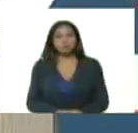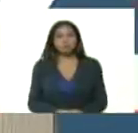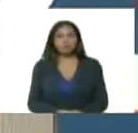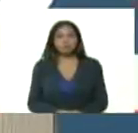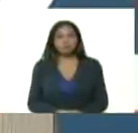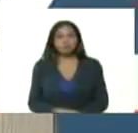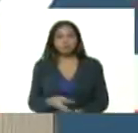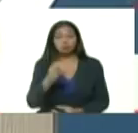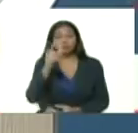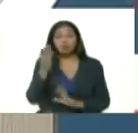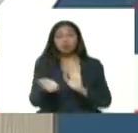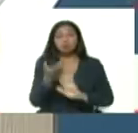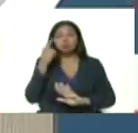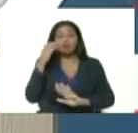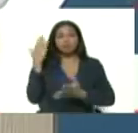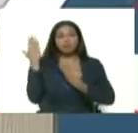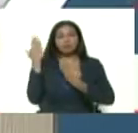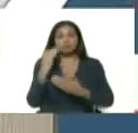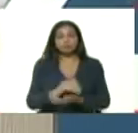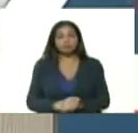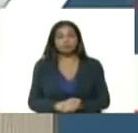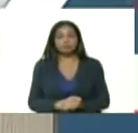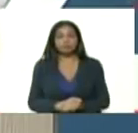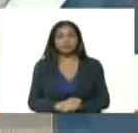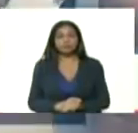número importante. El